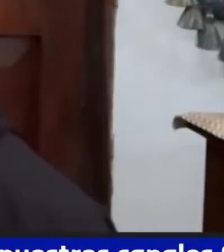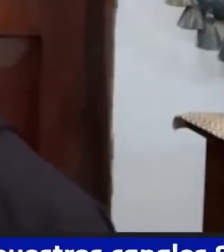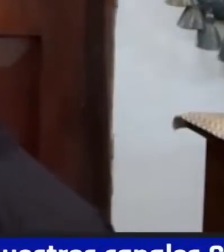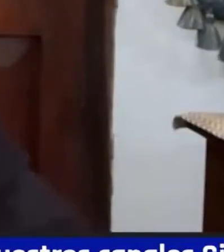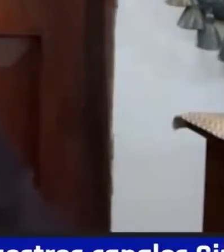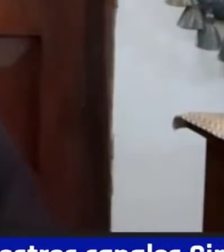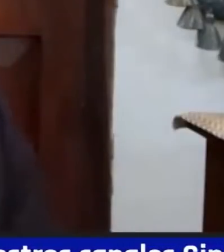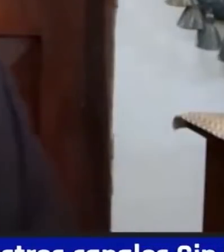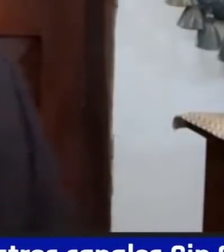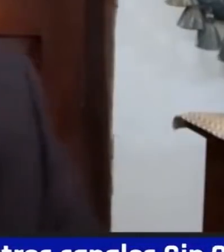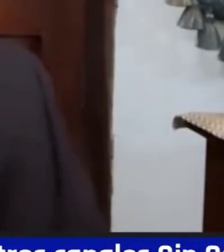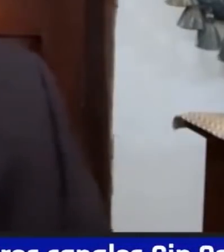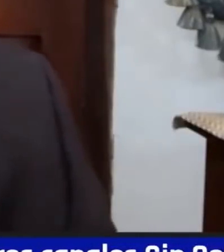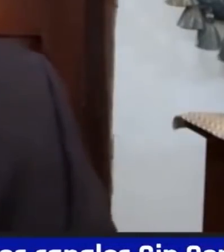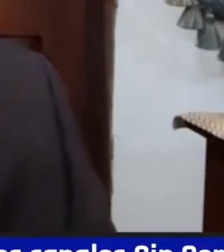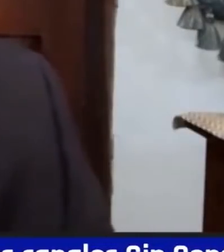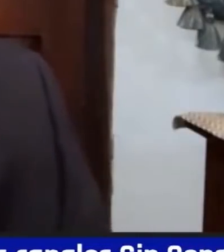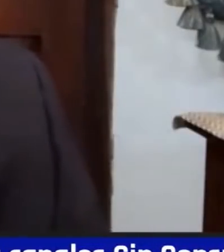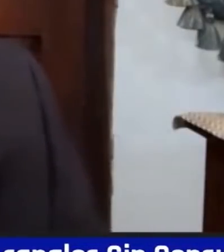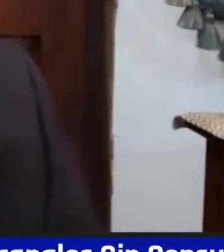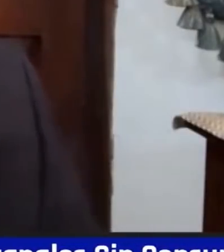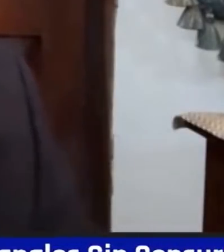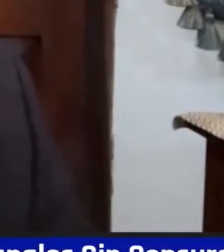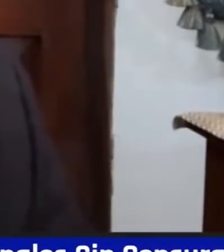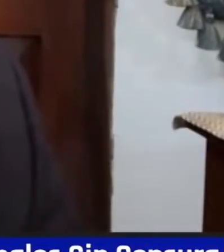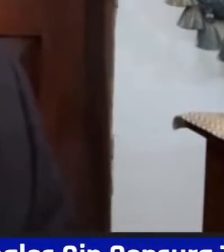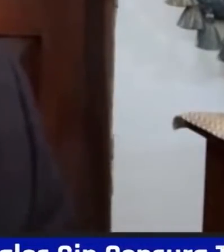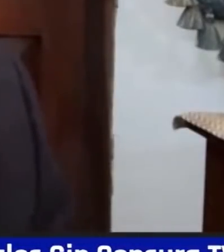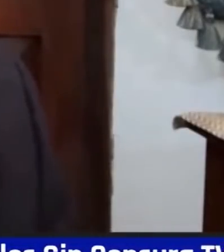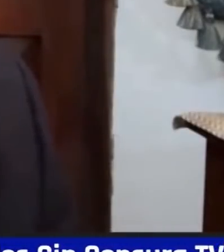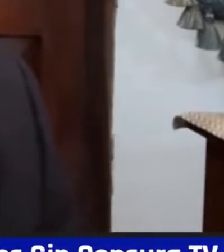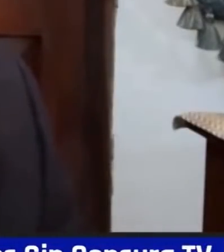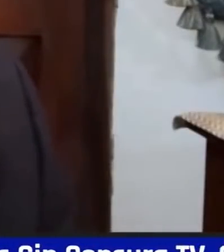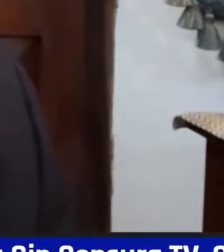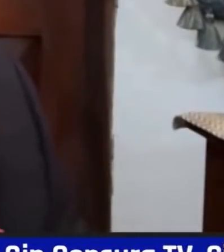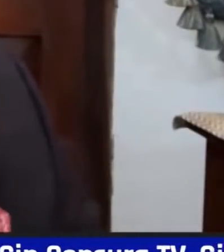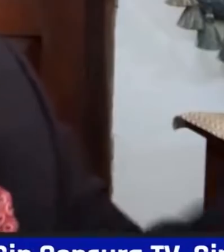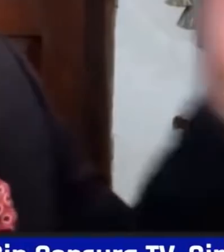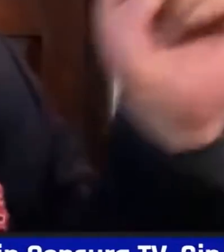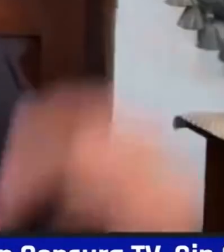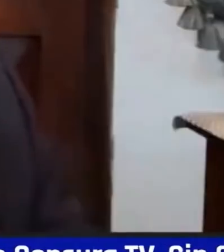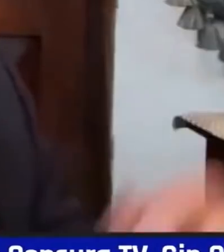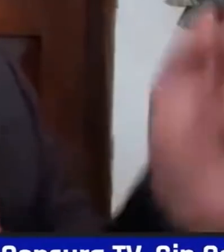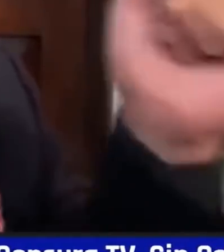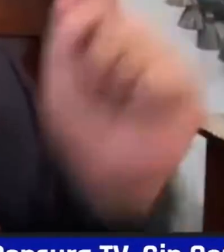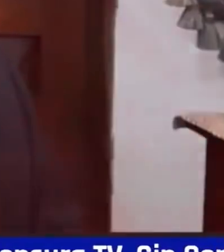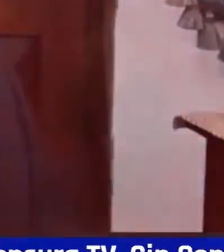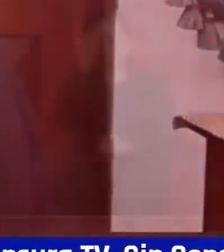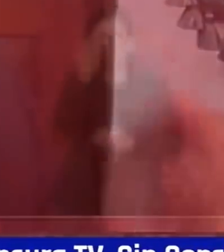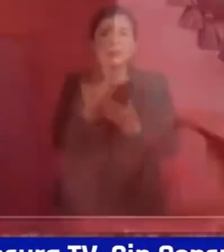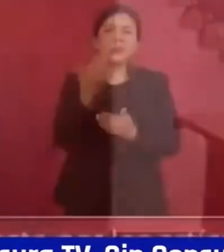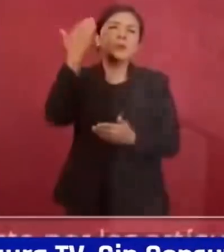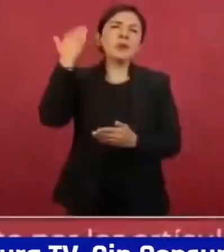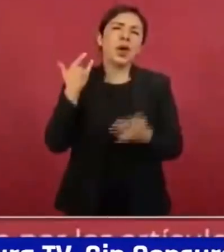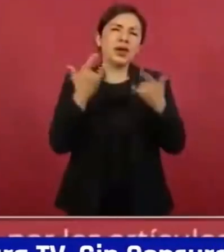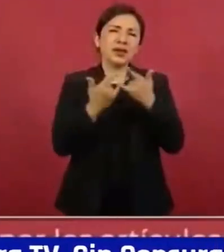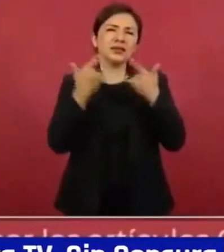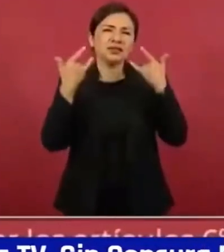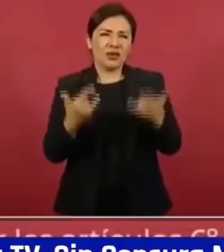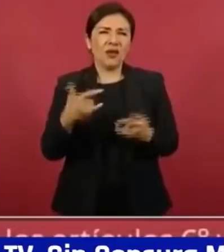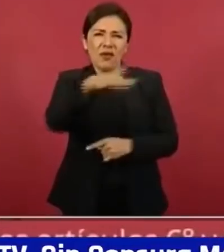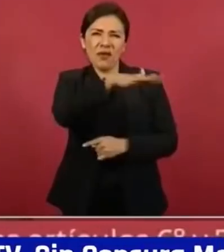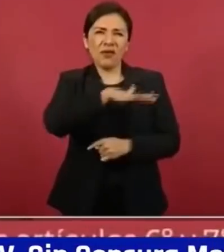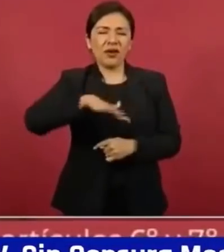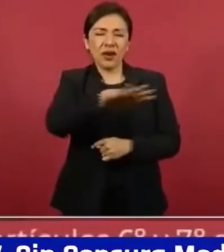Bueno, pues ahí están las declaraciones del presidente Andrés Manuel López Obrador, quien también en la mañanera dice: en caso de que se den